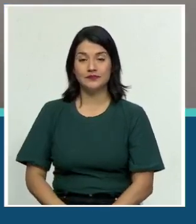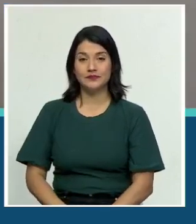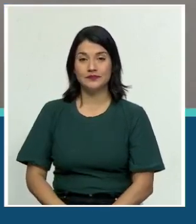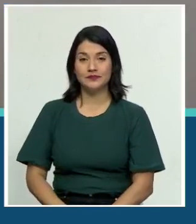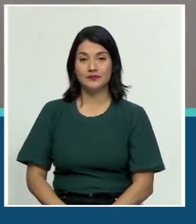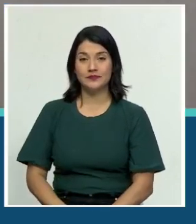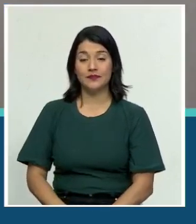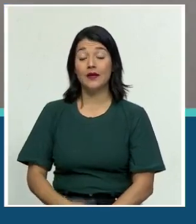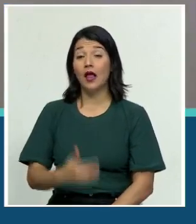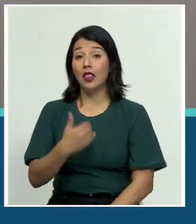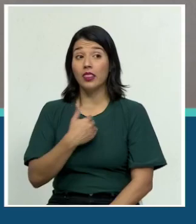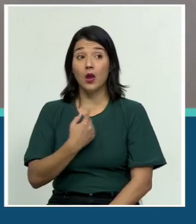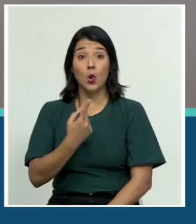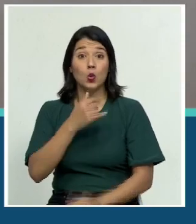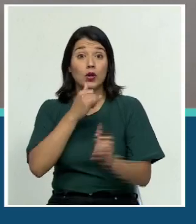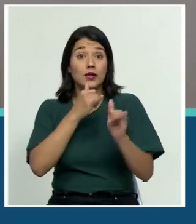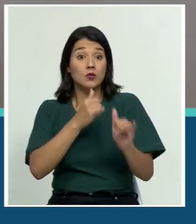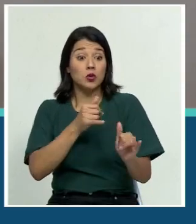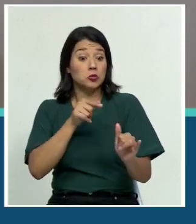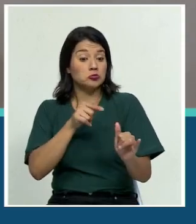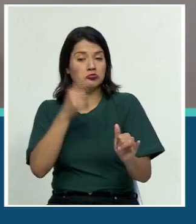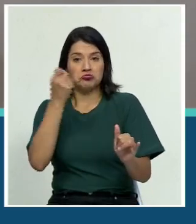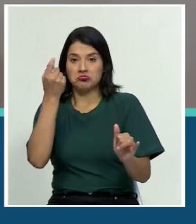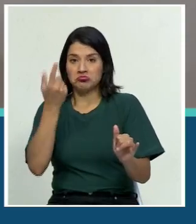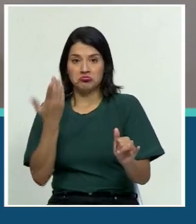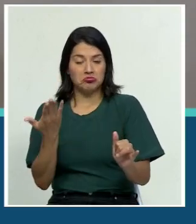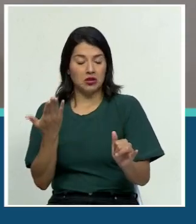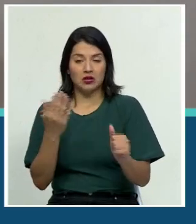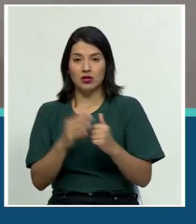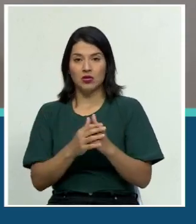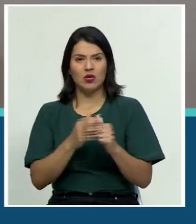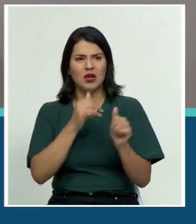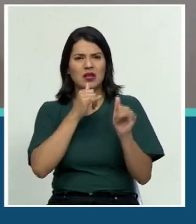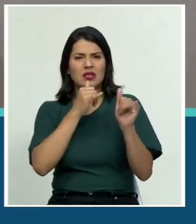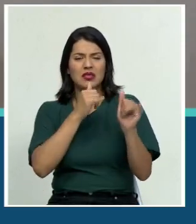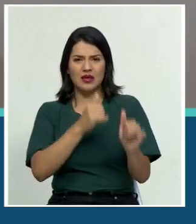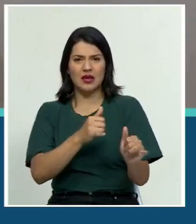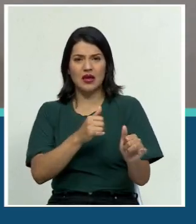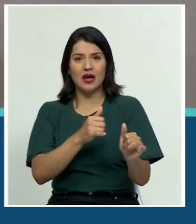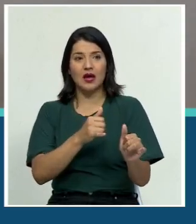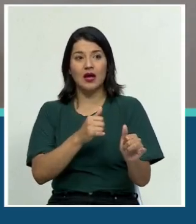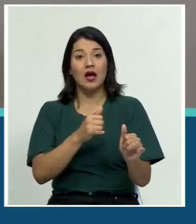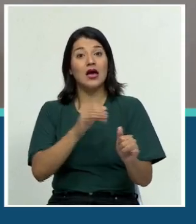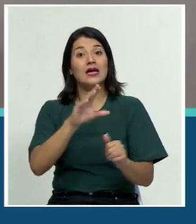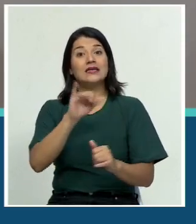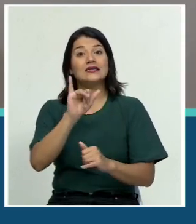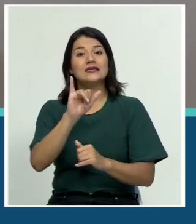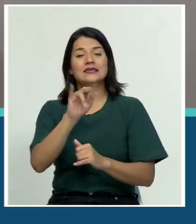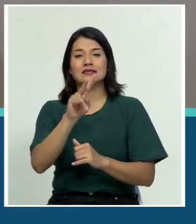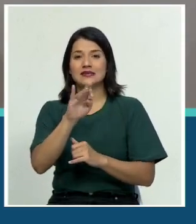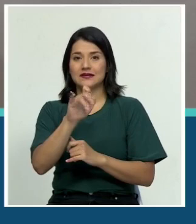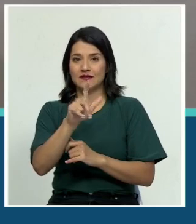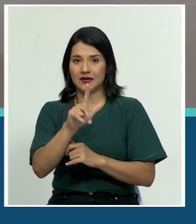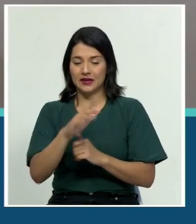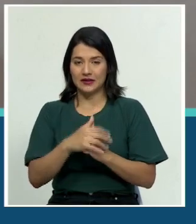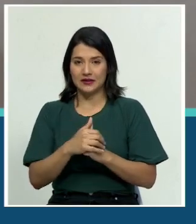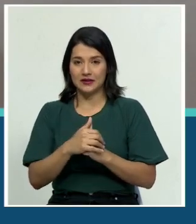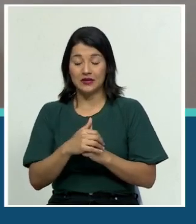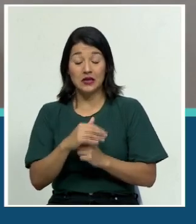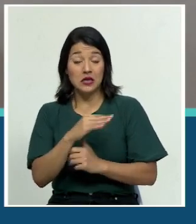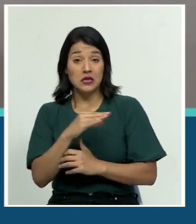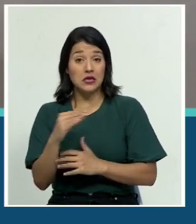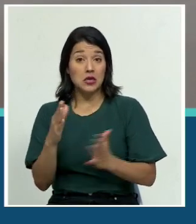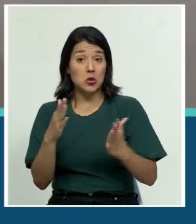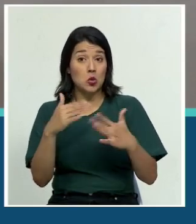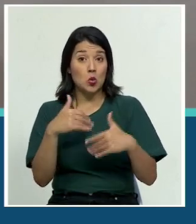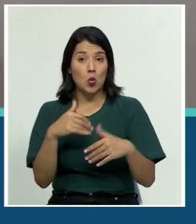Hay una demanda que yo no entiendo, es una demanda en vía civil, en la que no hay